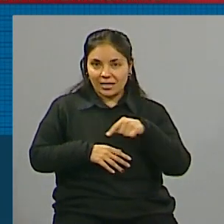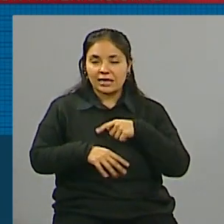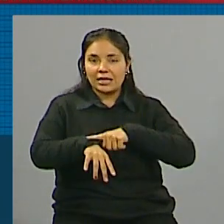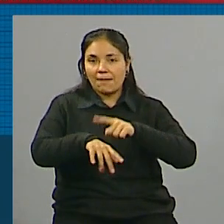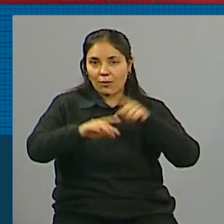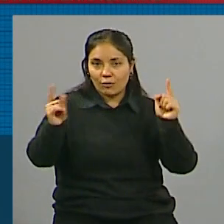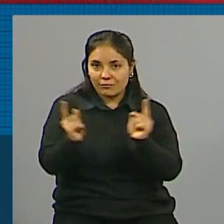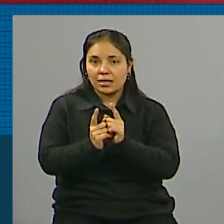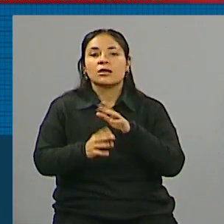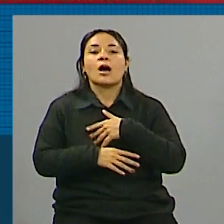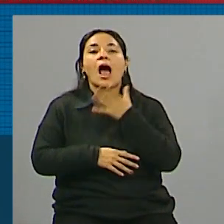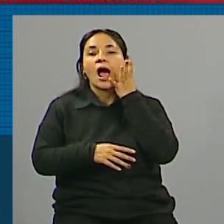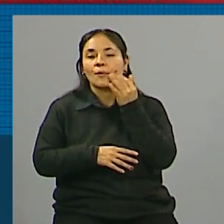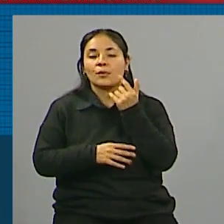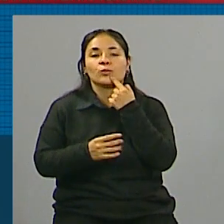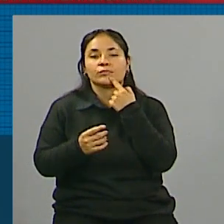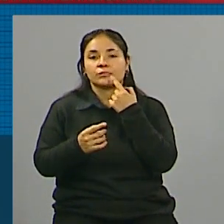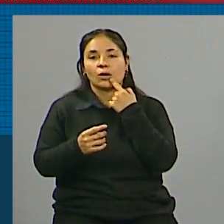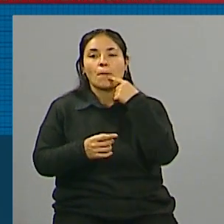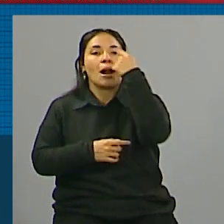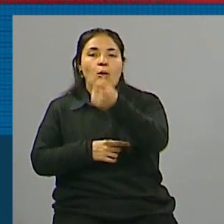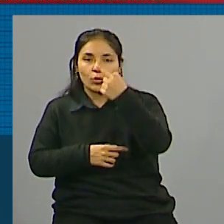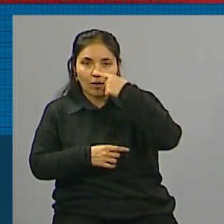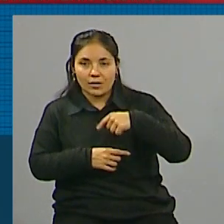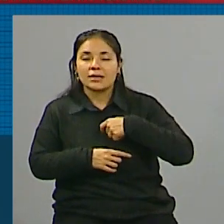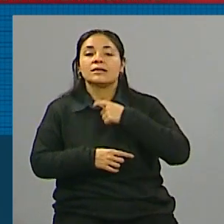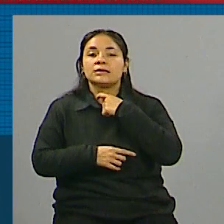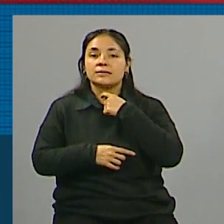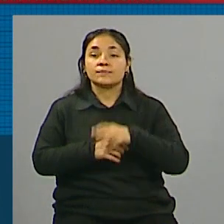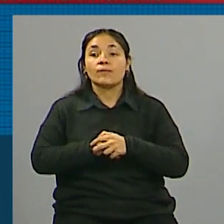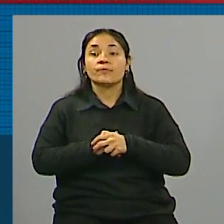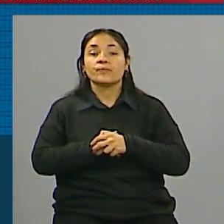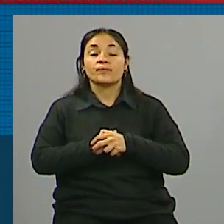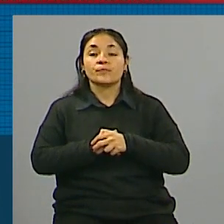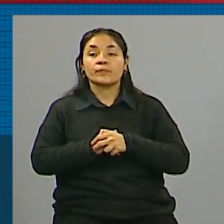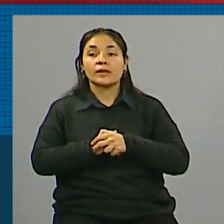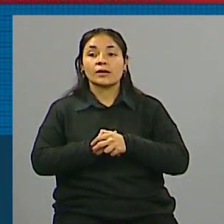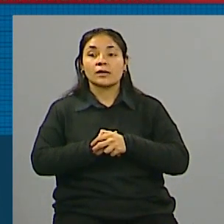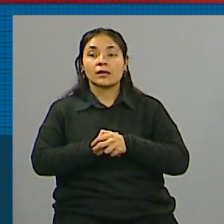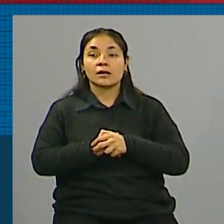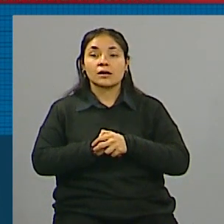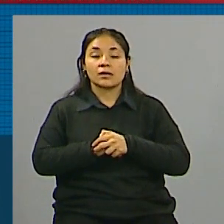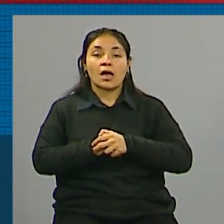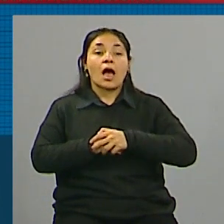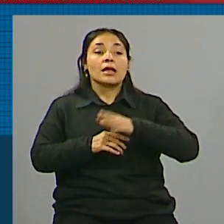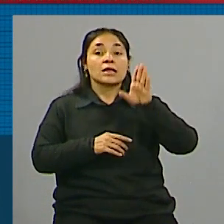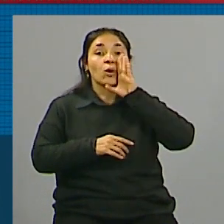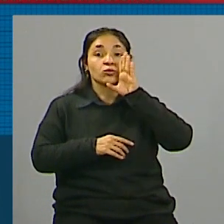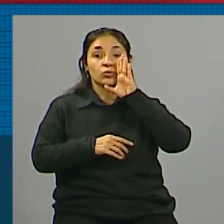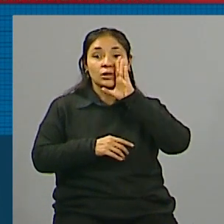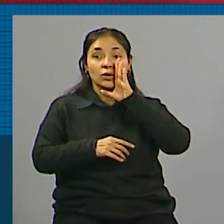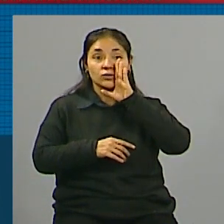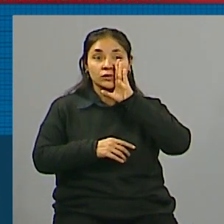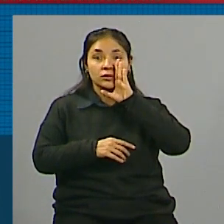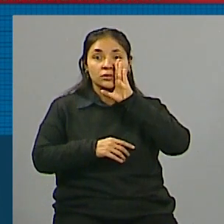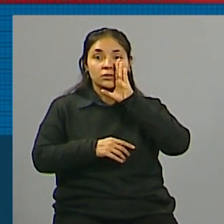que ir cerrando al menos la entrevista con vos, Augusto, pero bueno, no quería dejar de preguntarte qué tan importante es para Estados Unidos que termine el conflicto. ¿Por qué